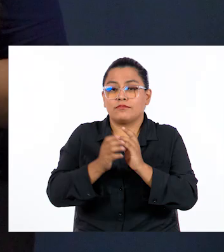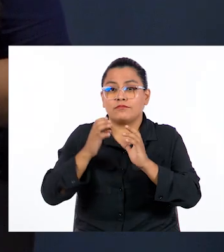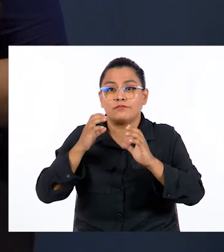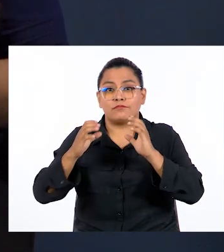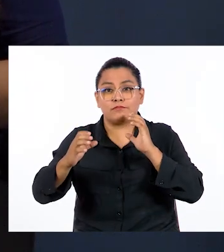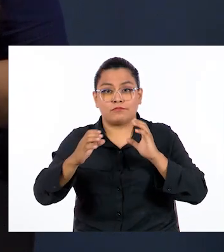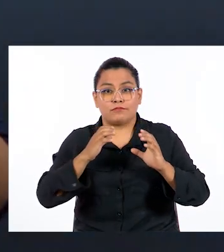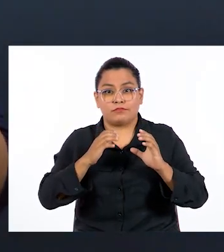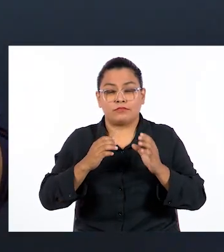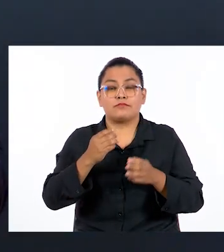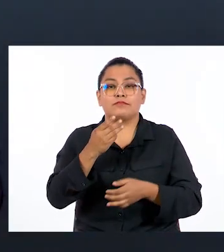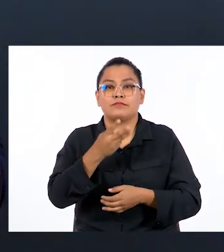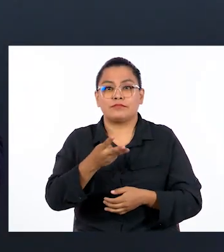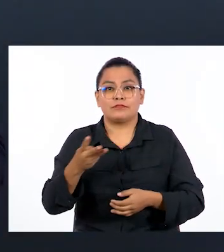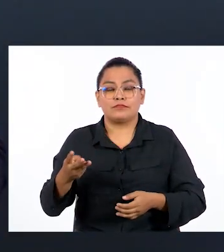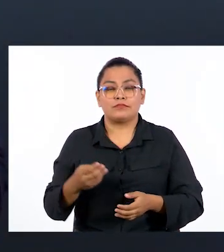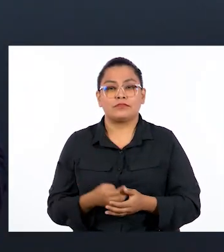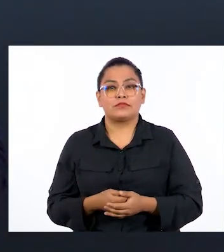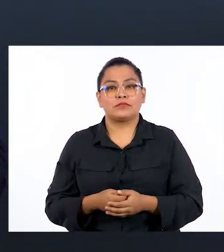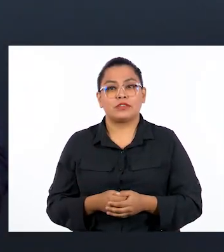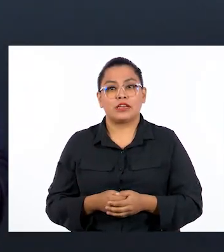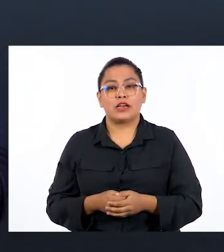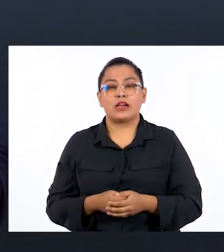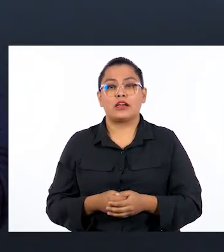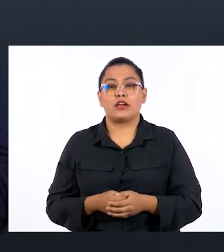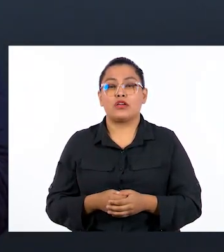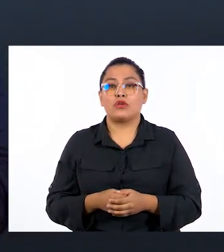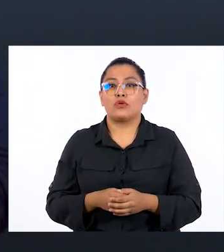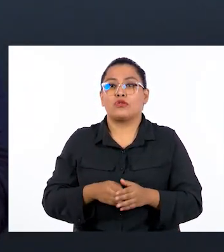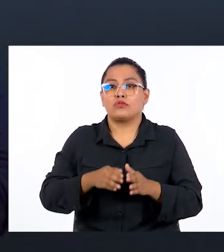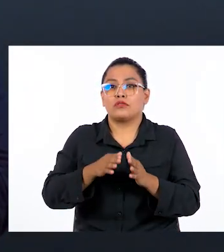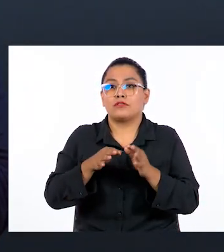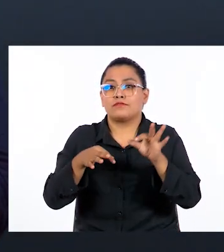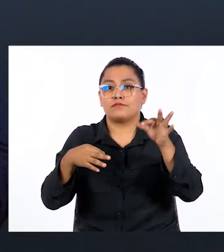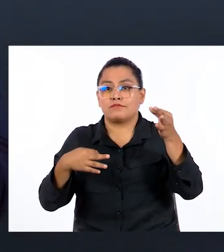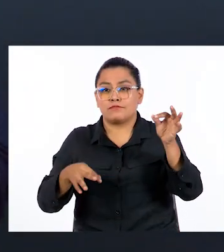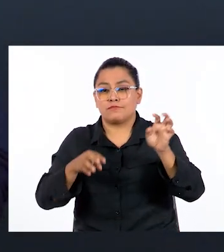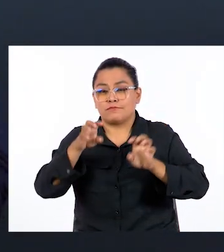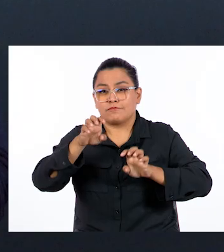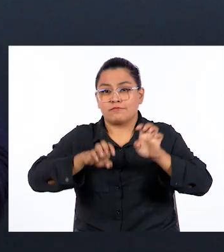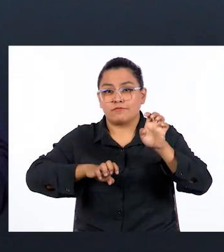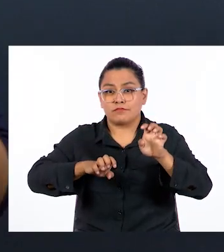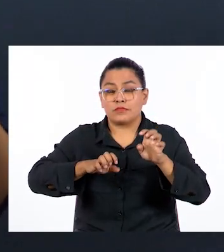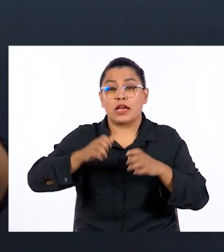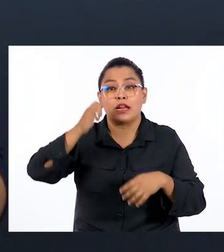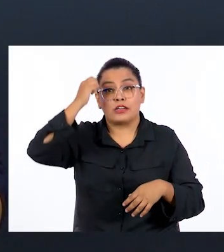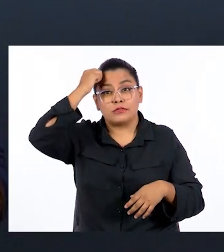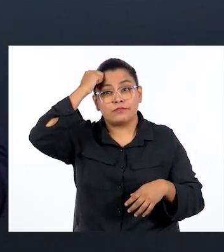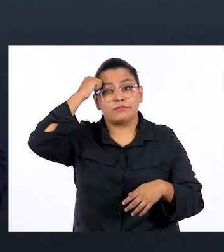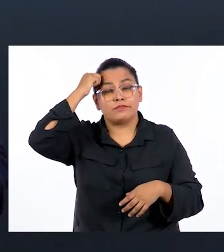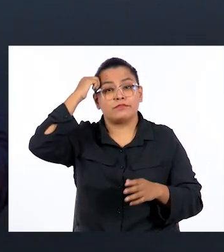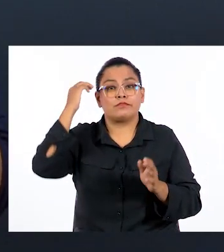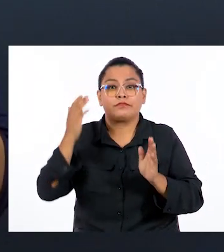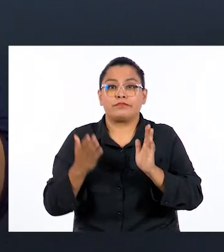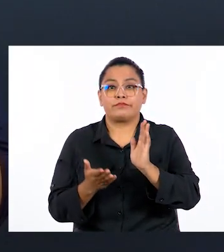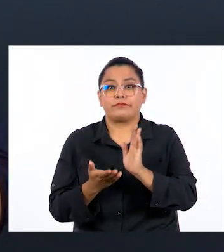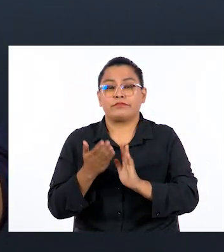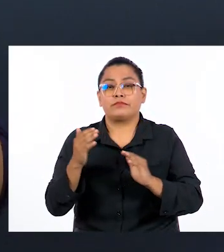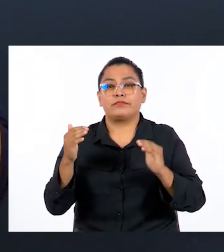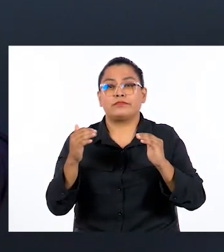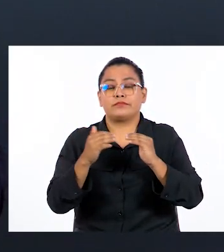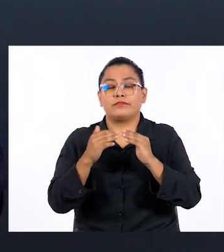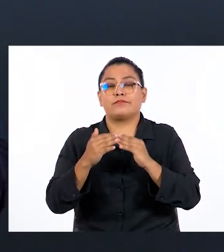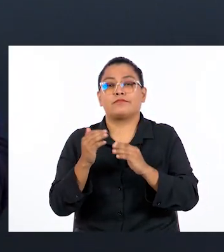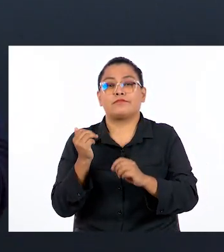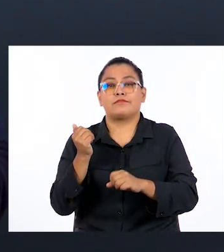de la asignatura y el manual de evaluación al servicio del aprendizaje y del desarrollo. Así también los